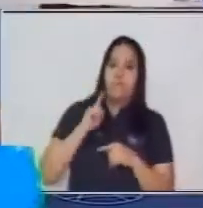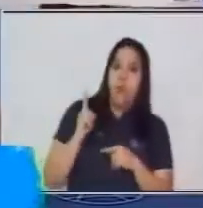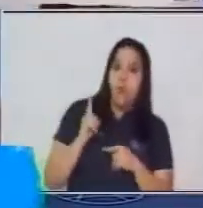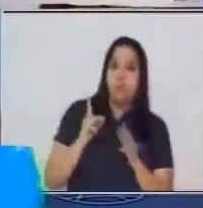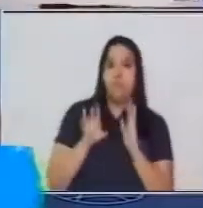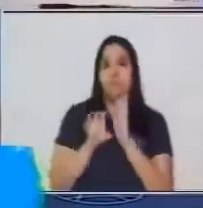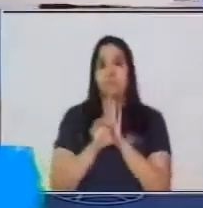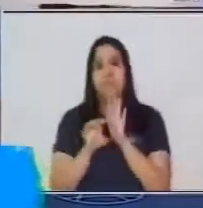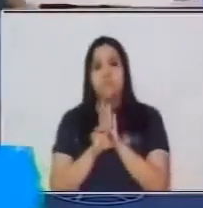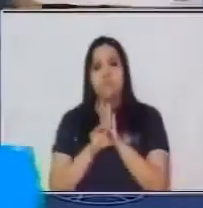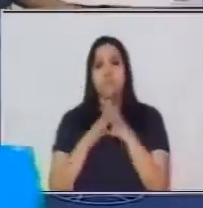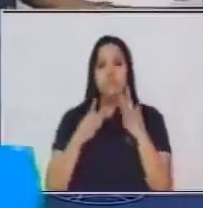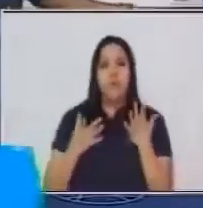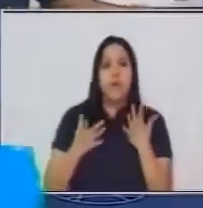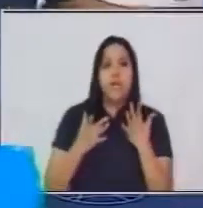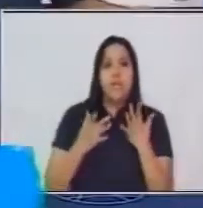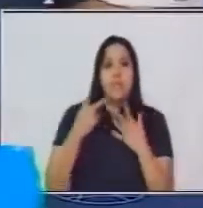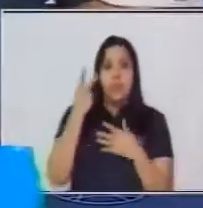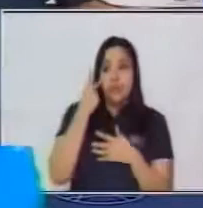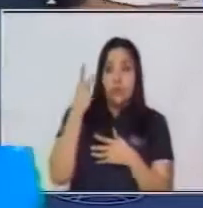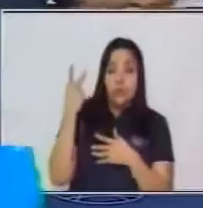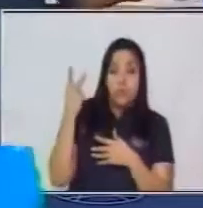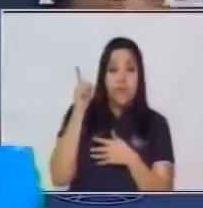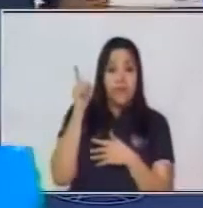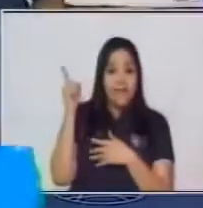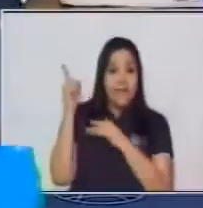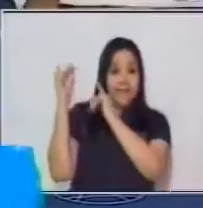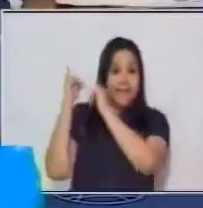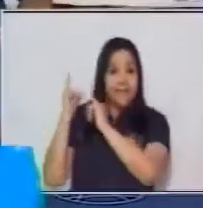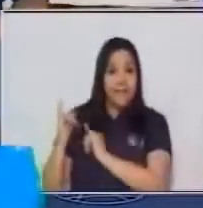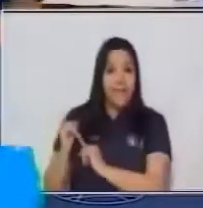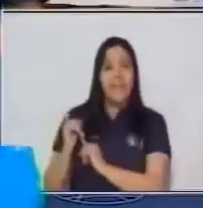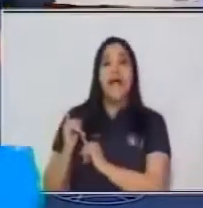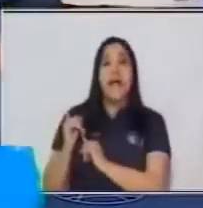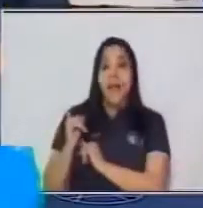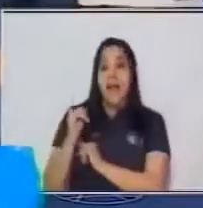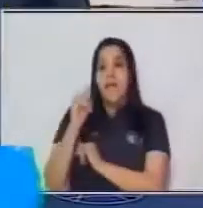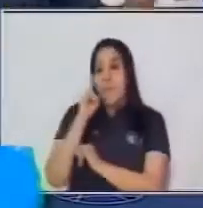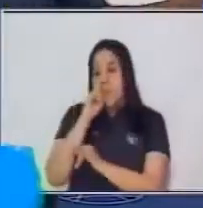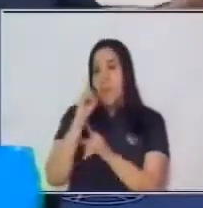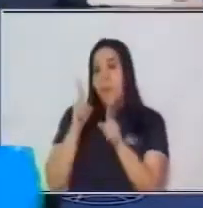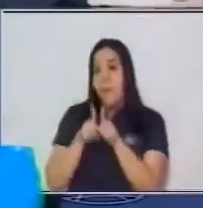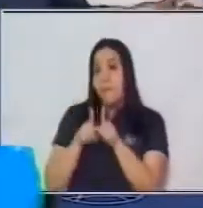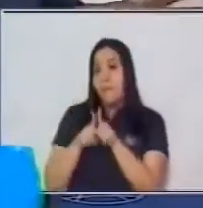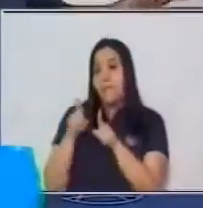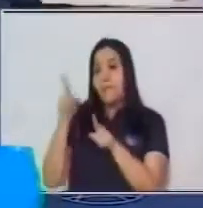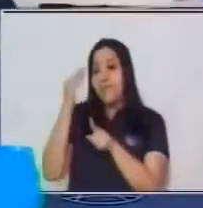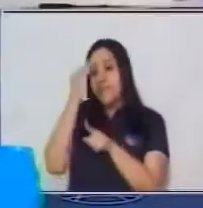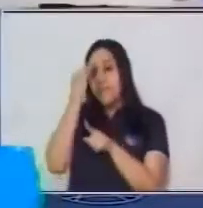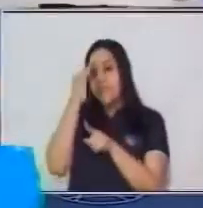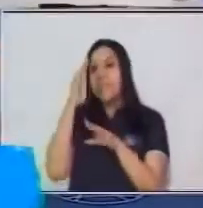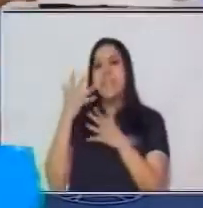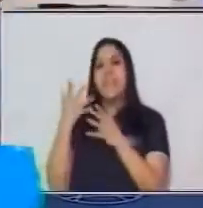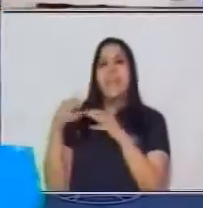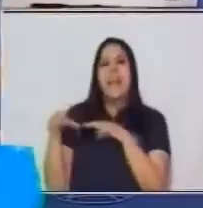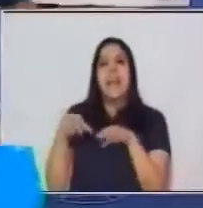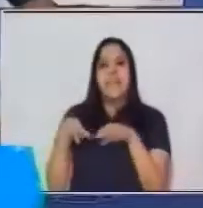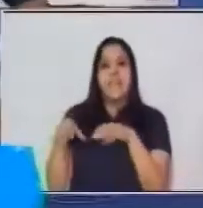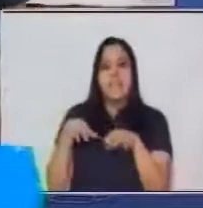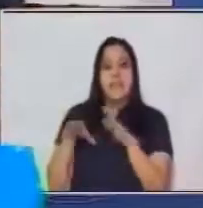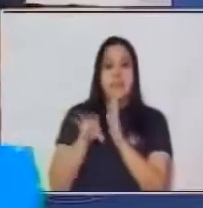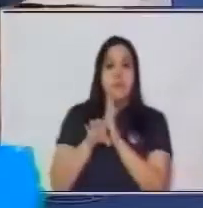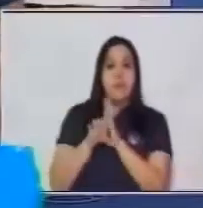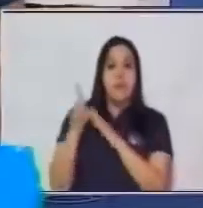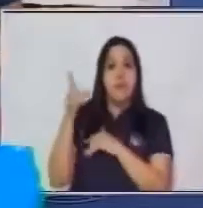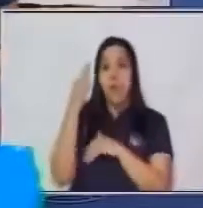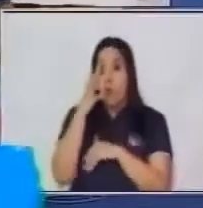algún momento consigues alguna de estas tiras cómicas, verás que todo sucede a partir de algo cotidiano. Por ejemplo, a Mafalda no le gusta